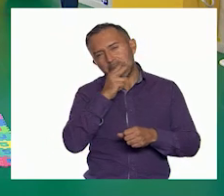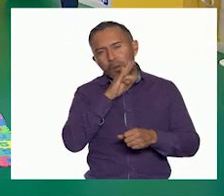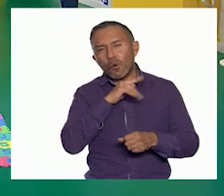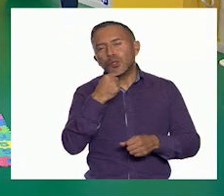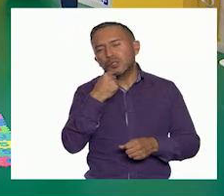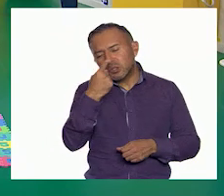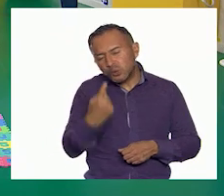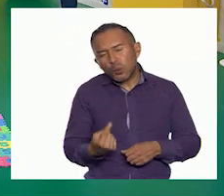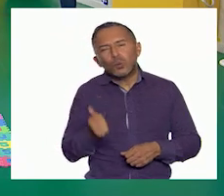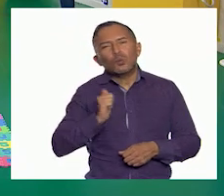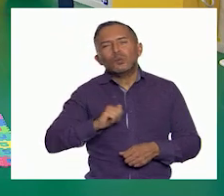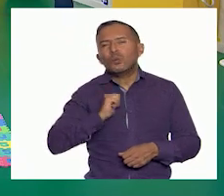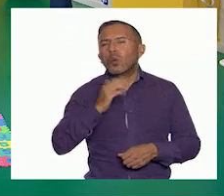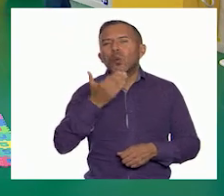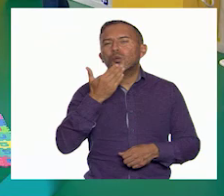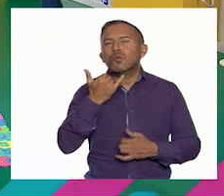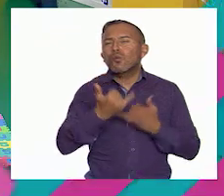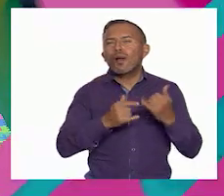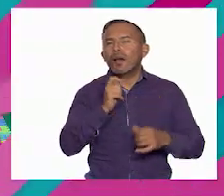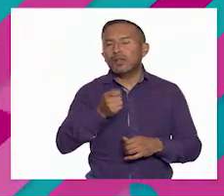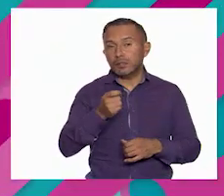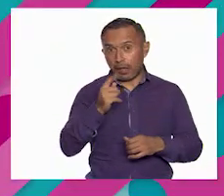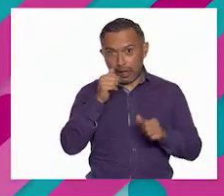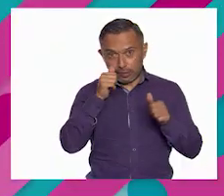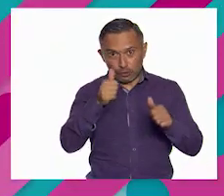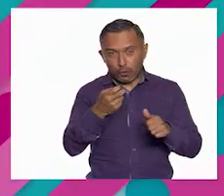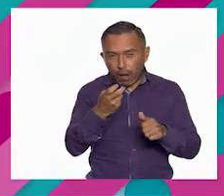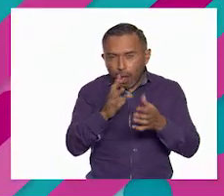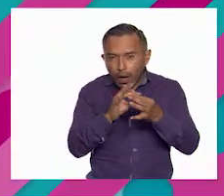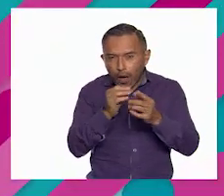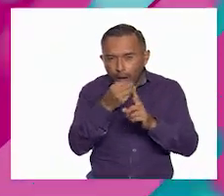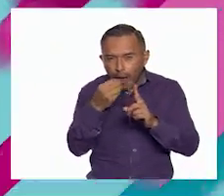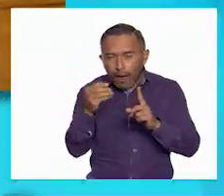vamos a sacar unos datos. Vamos a verla. Mucha atención.